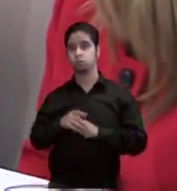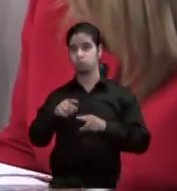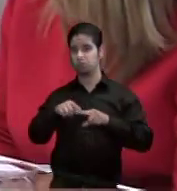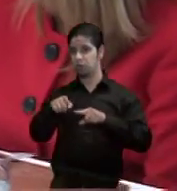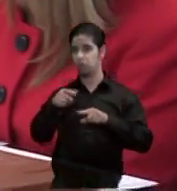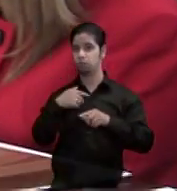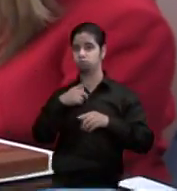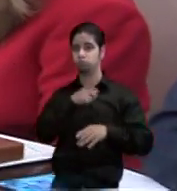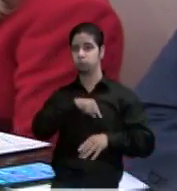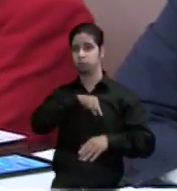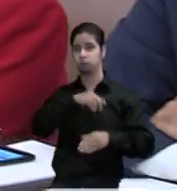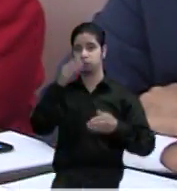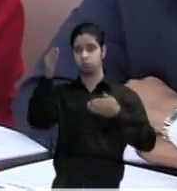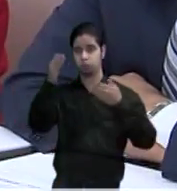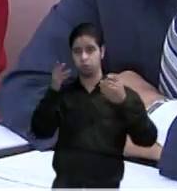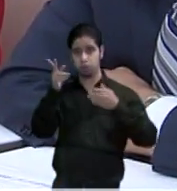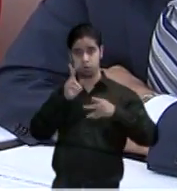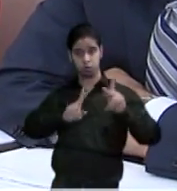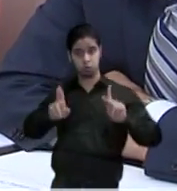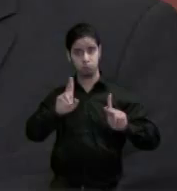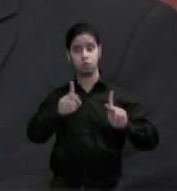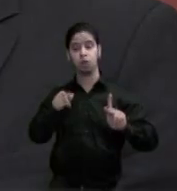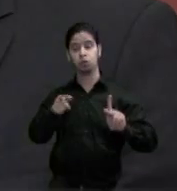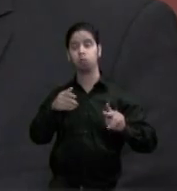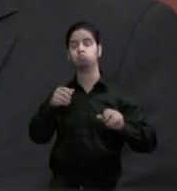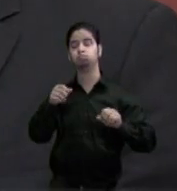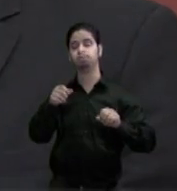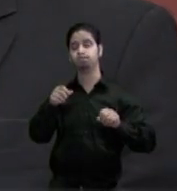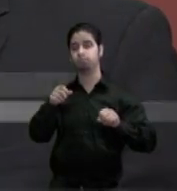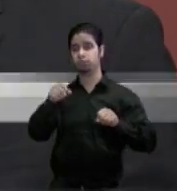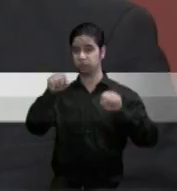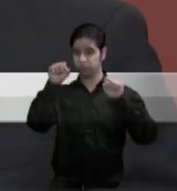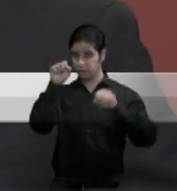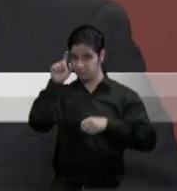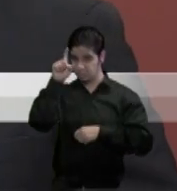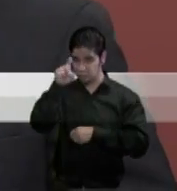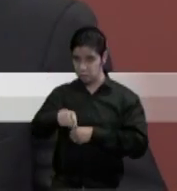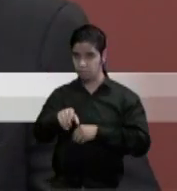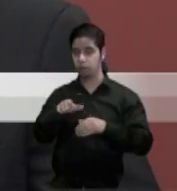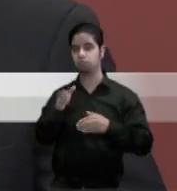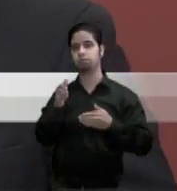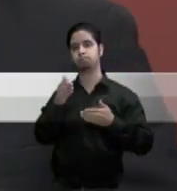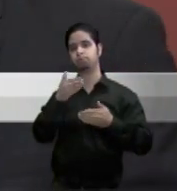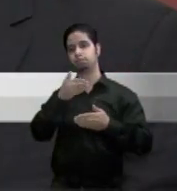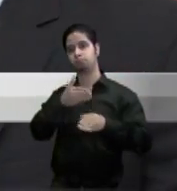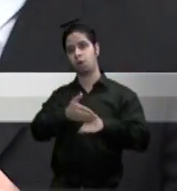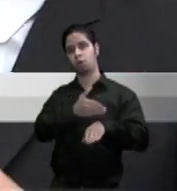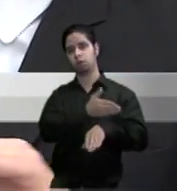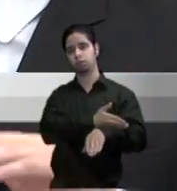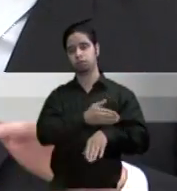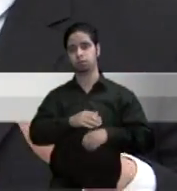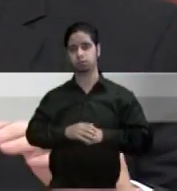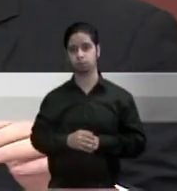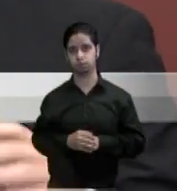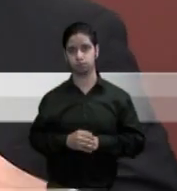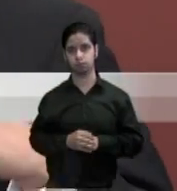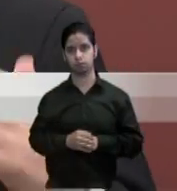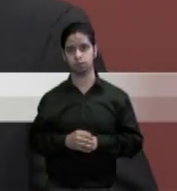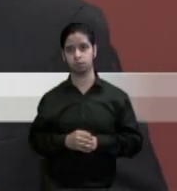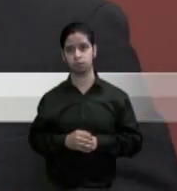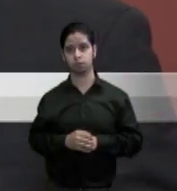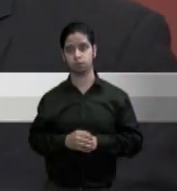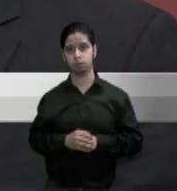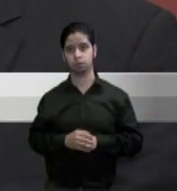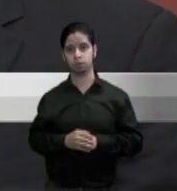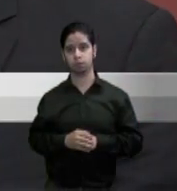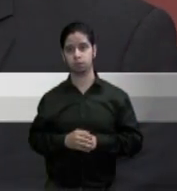ciudadanía, algo que reconoció se debe mejorar. Los servicios que ofrece el gobierno hay que mejorarlos, hay que buscar las herramientas que permitan mayor